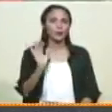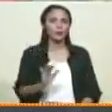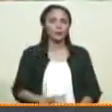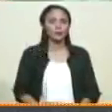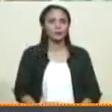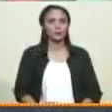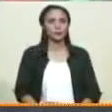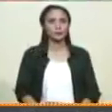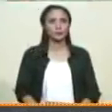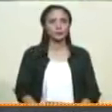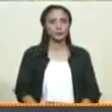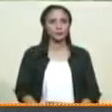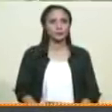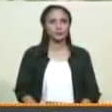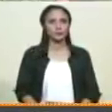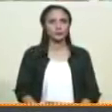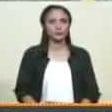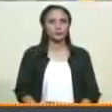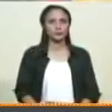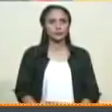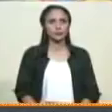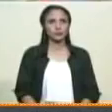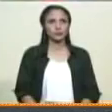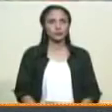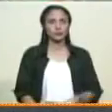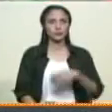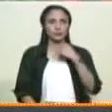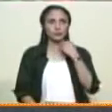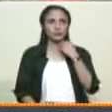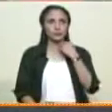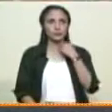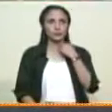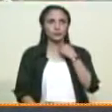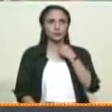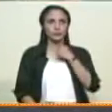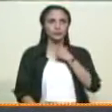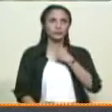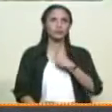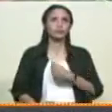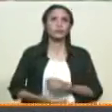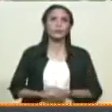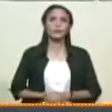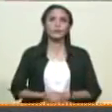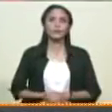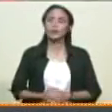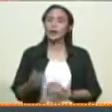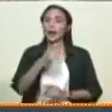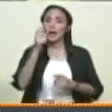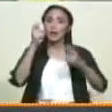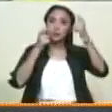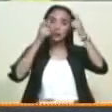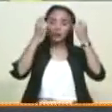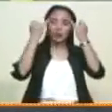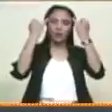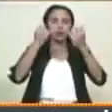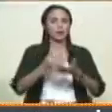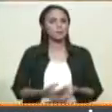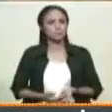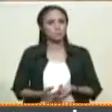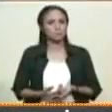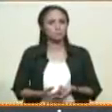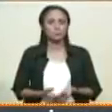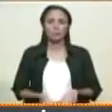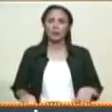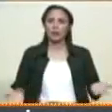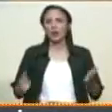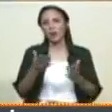¿Por qué en otros países? Uno tiene que decirlo con mucho dolor, pues. Como antes Chávez nos decía a nosotros, miren, Diosdado, no vaya a ocurrir que